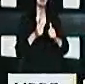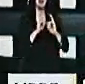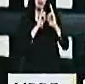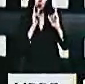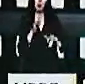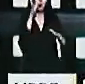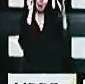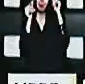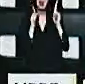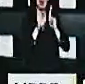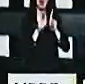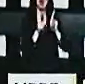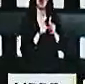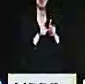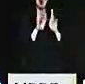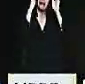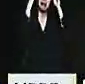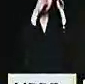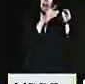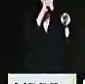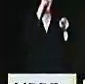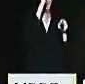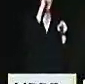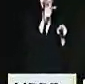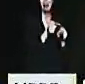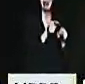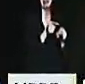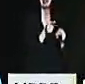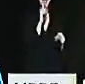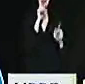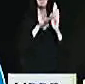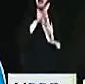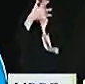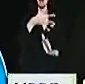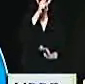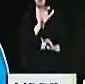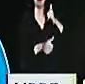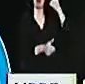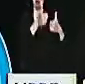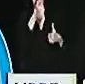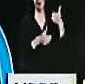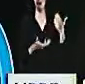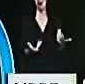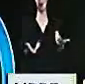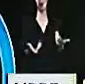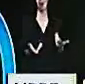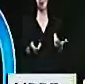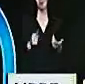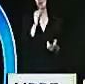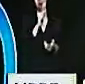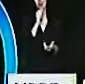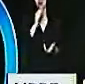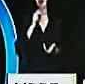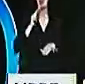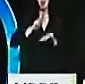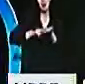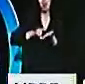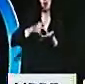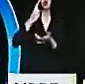muy hospitalocéntrica, muy centrada, digamos, en el profesional versus en realmente las